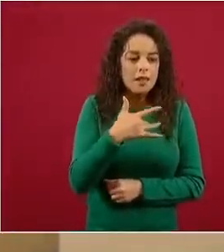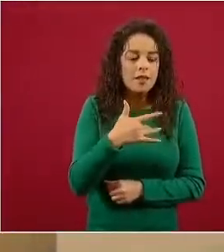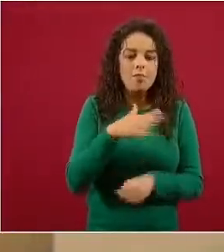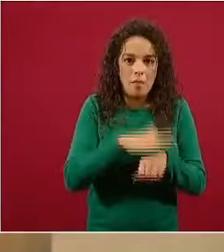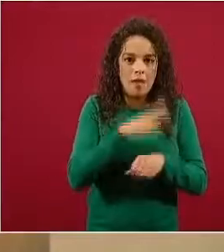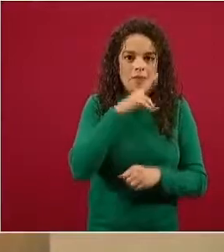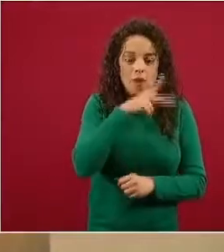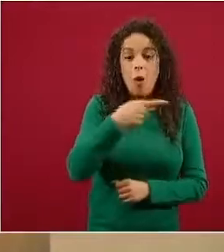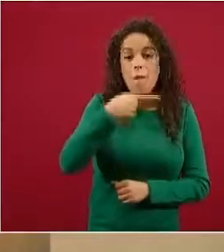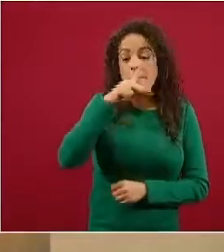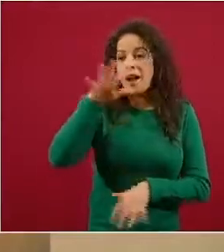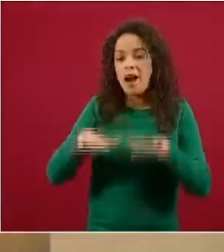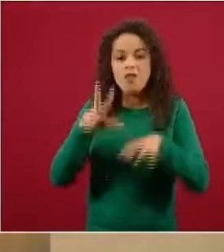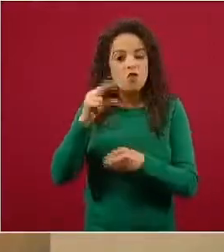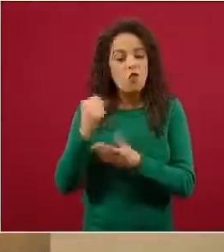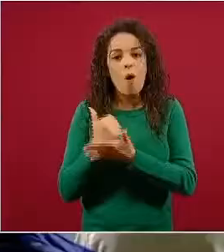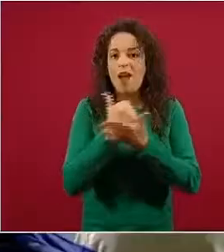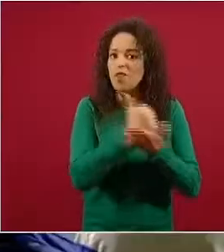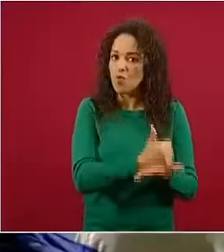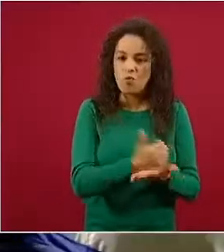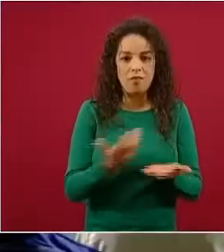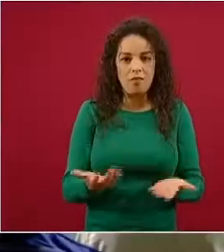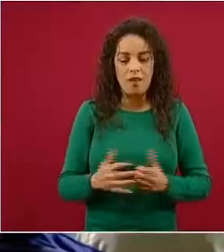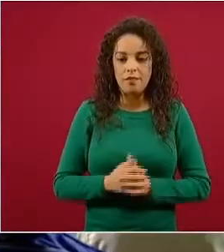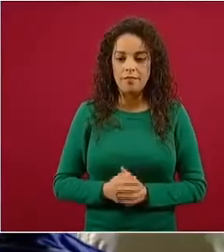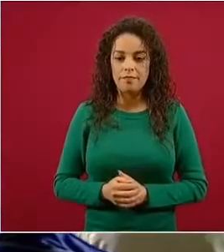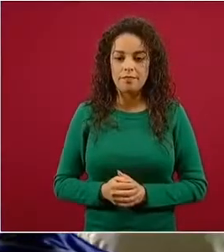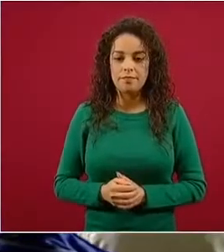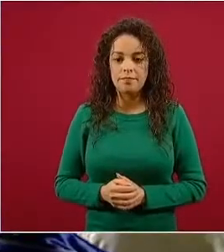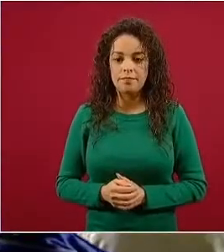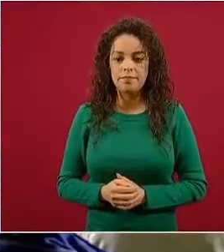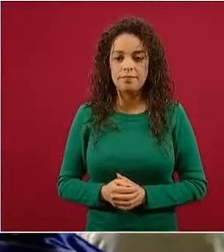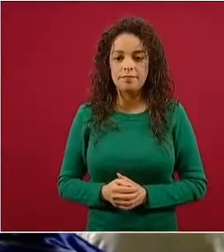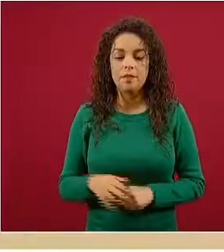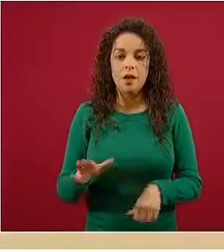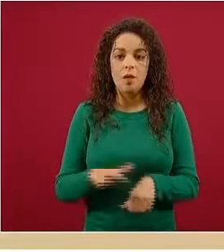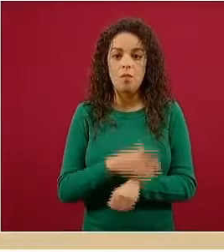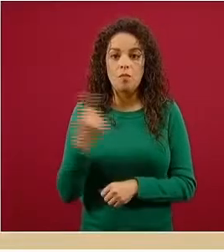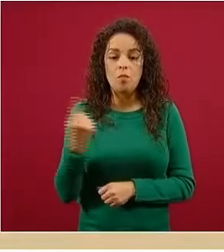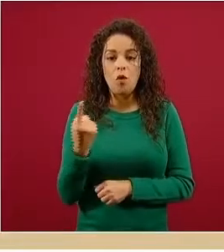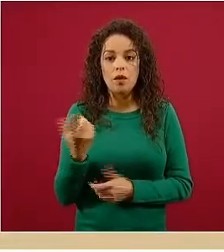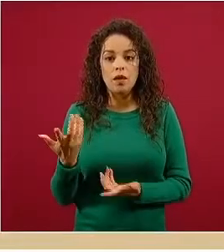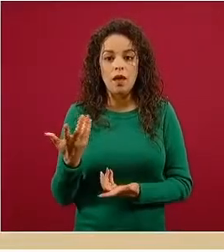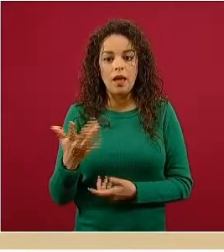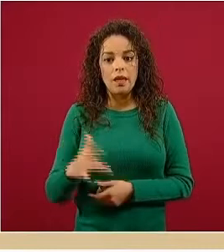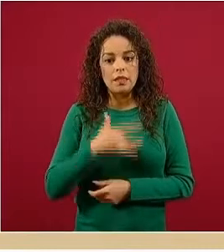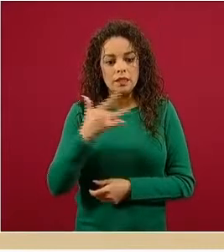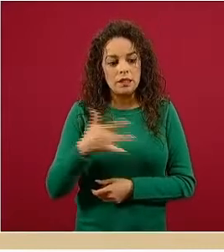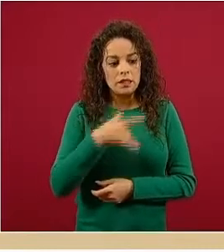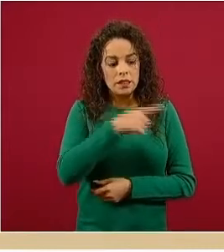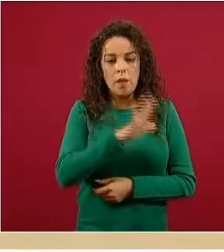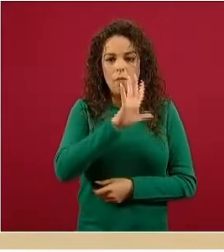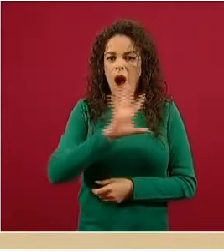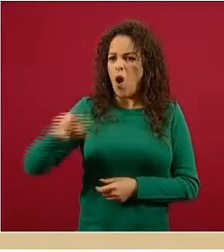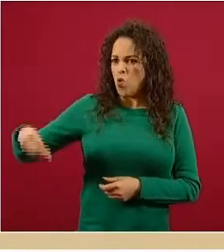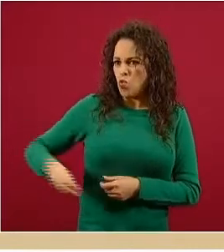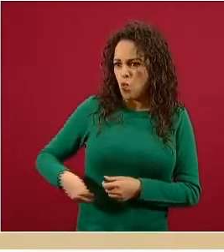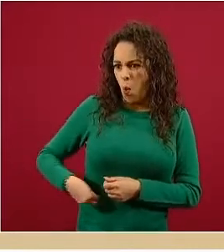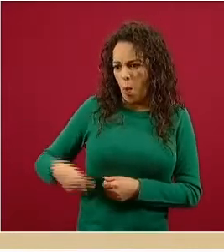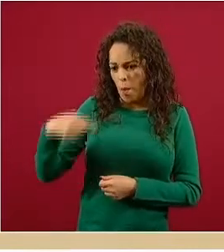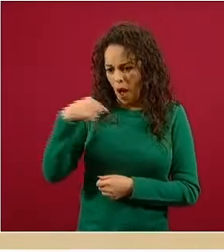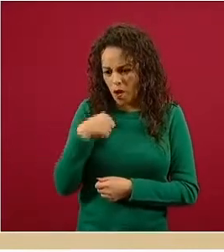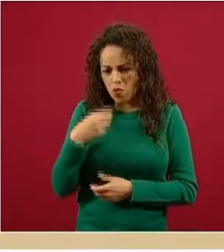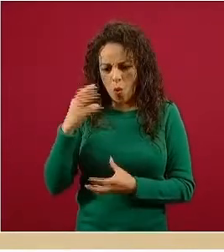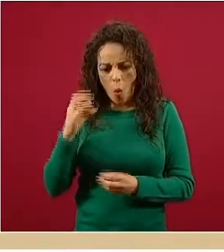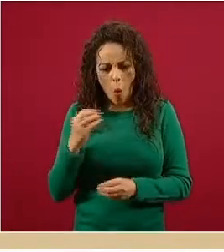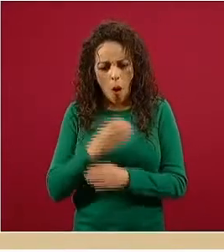hacer ejercicio y sobre todo si existe la posibilidad de que esté habiendo algo que cruza ya un